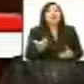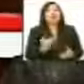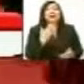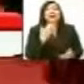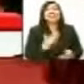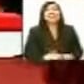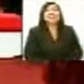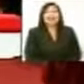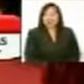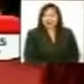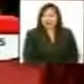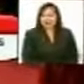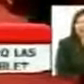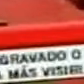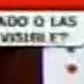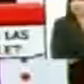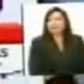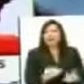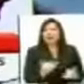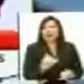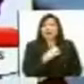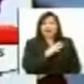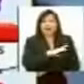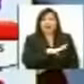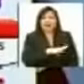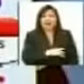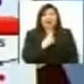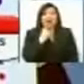Muchas gracias. Diputado Javier Macaza, de Chile.